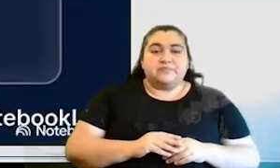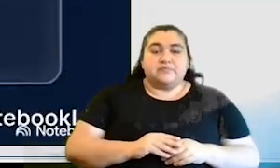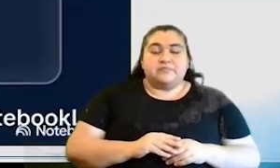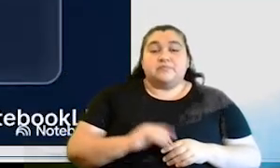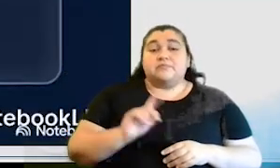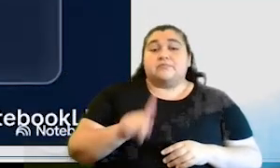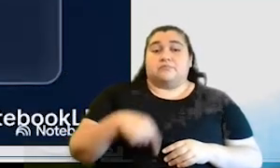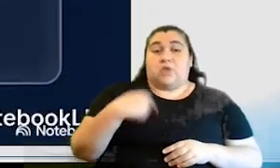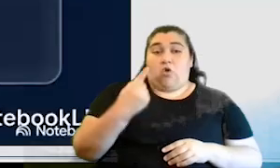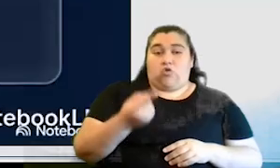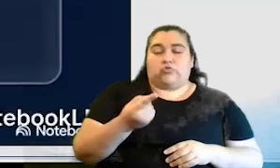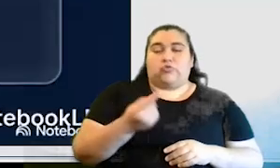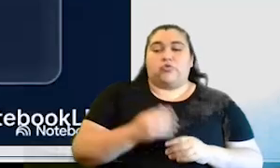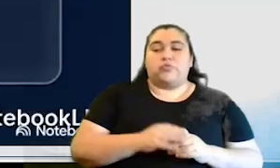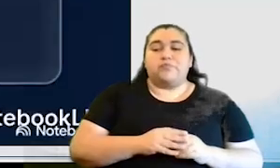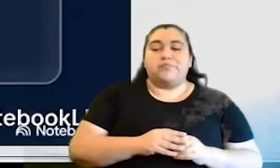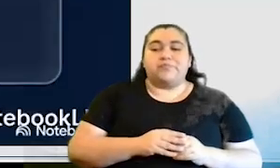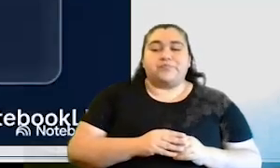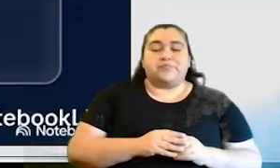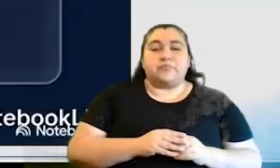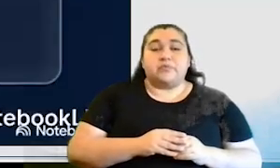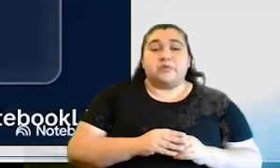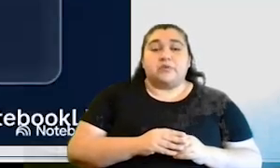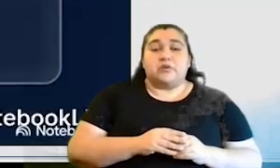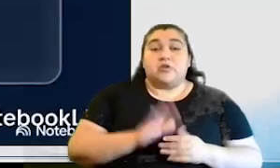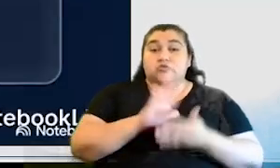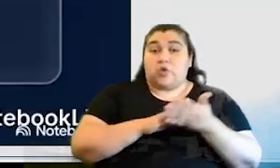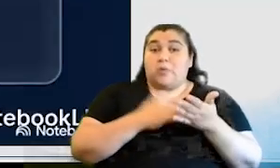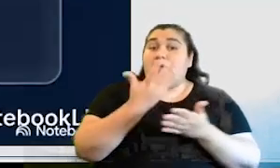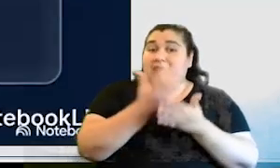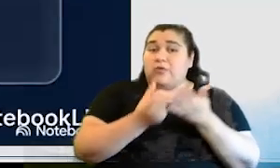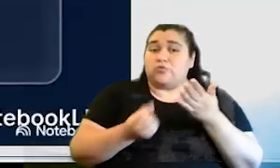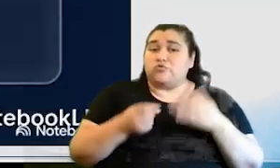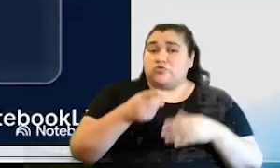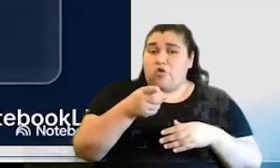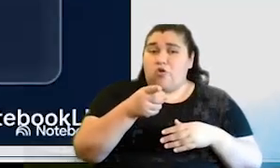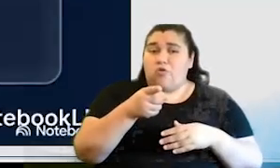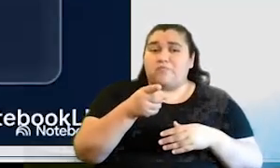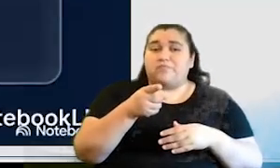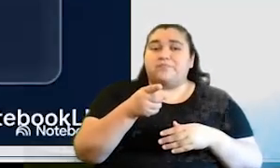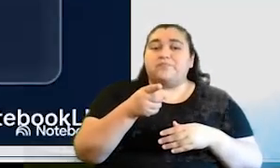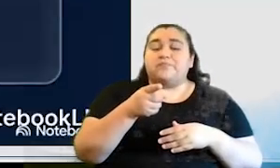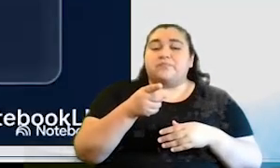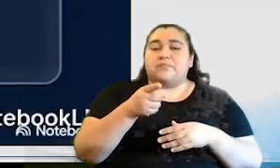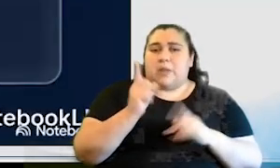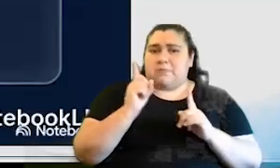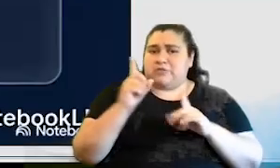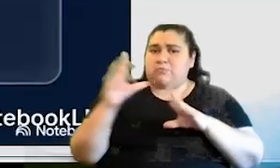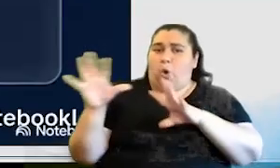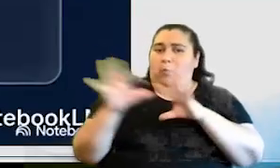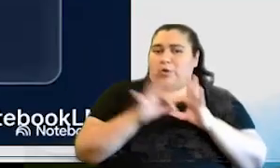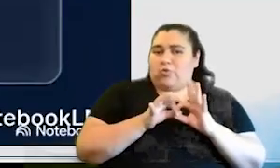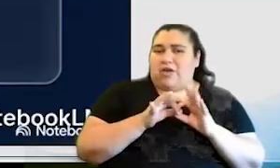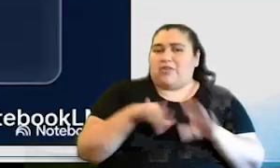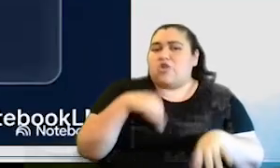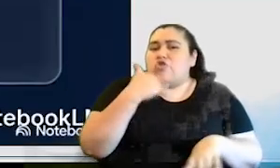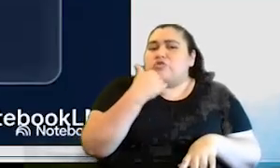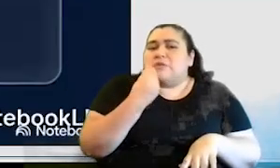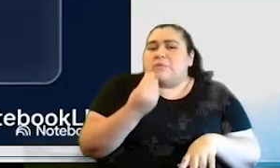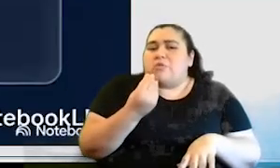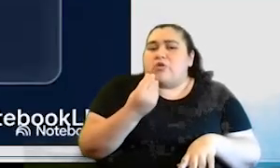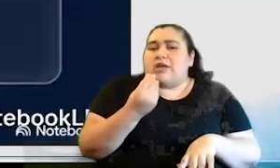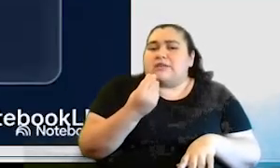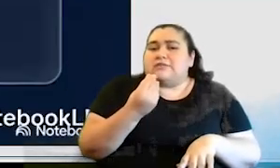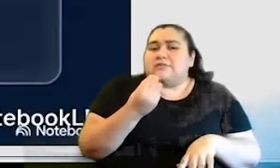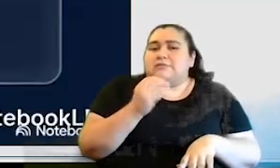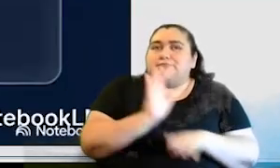Respecto a lo que es las deducciones, que sí están vinculadas a que no se puede saber cuánto voy a poder